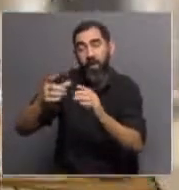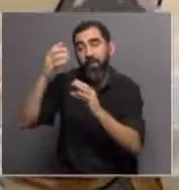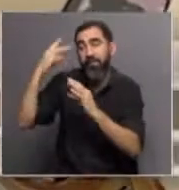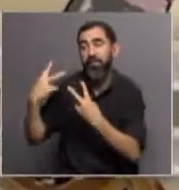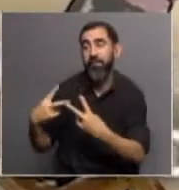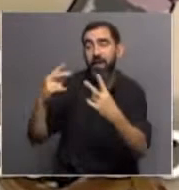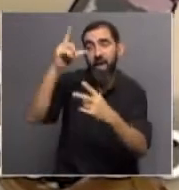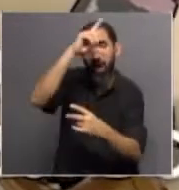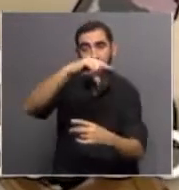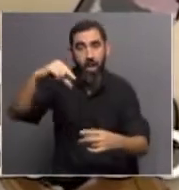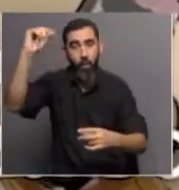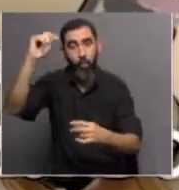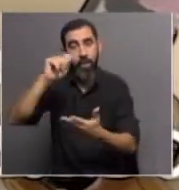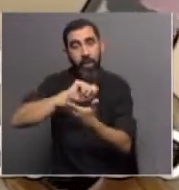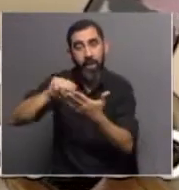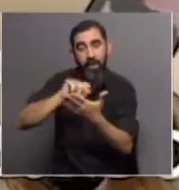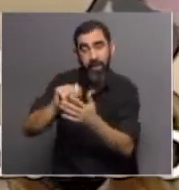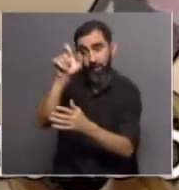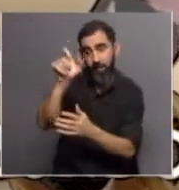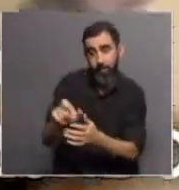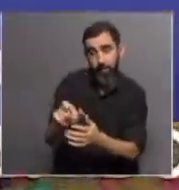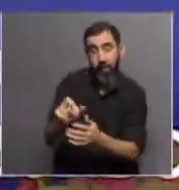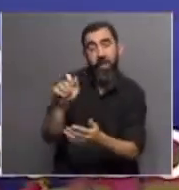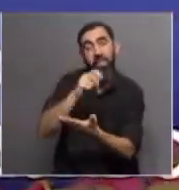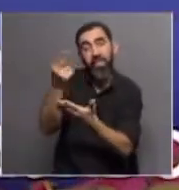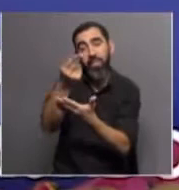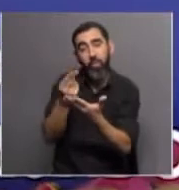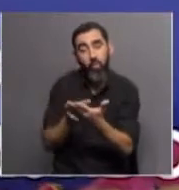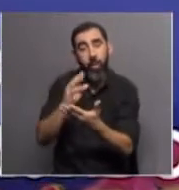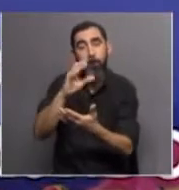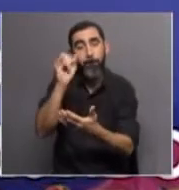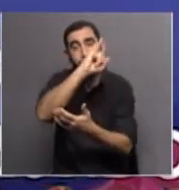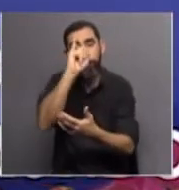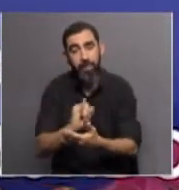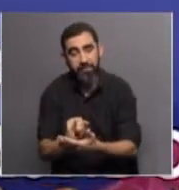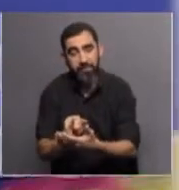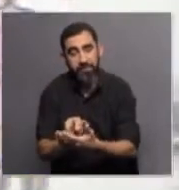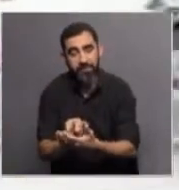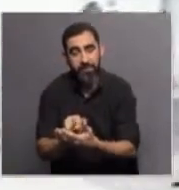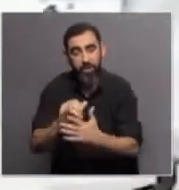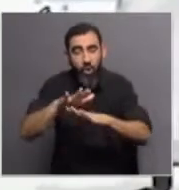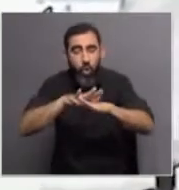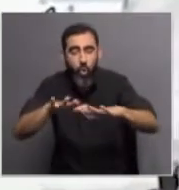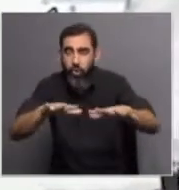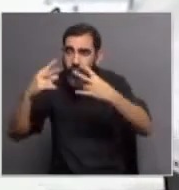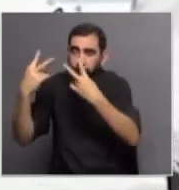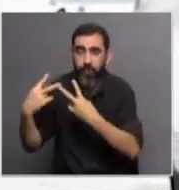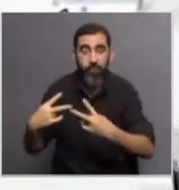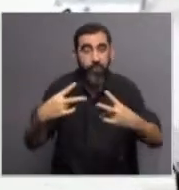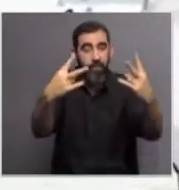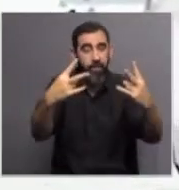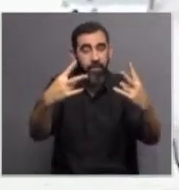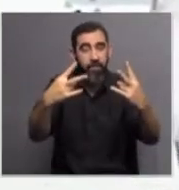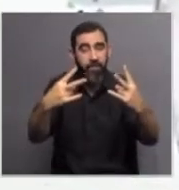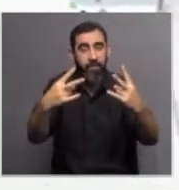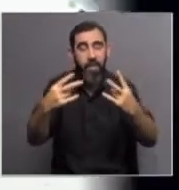Luna. Escritas por Iván Kirichenko e ilustradas por Paz Sartori. Los pequeños viajeros hablan